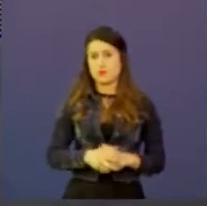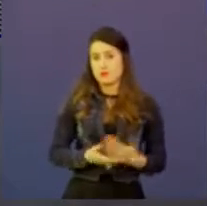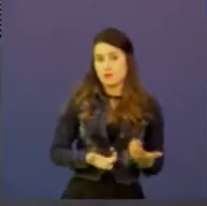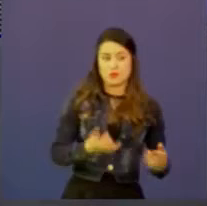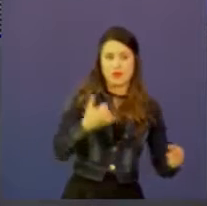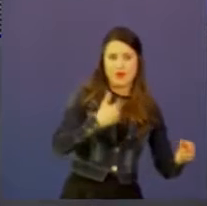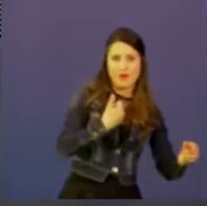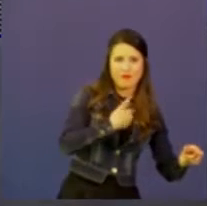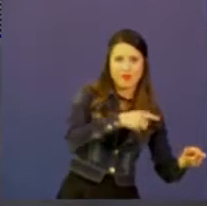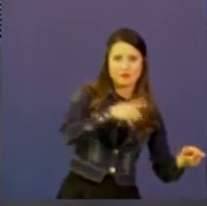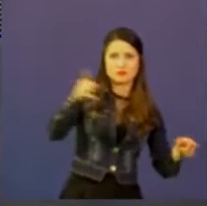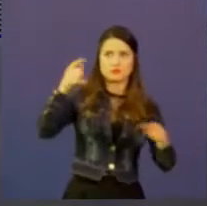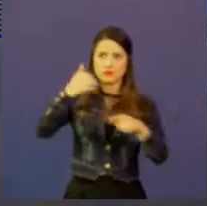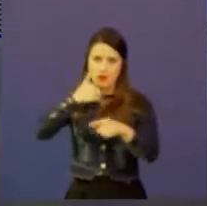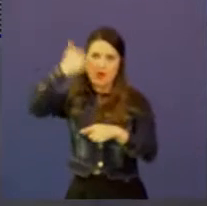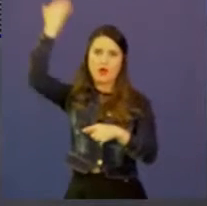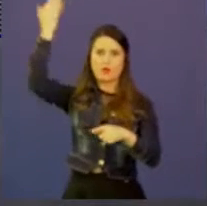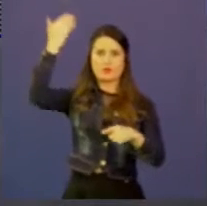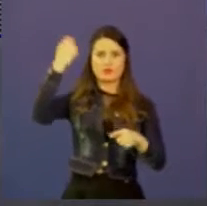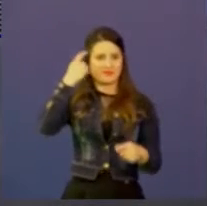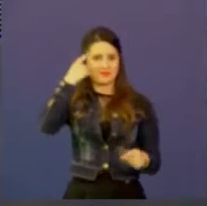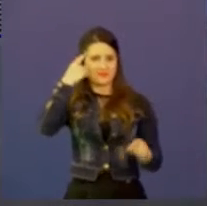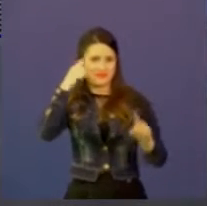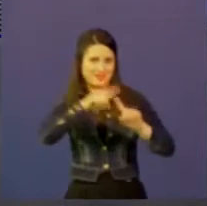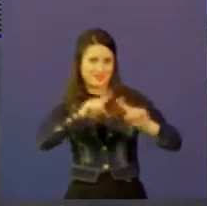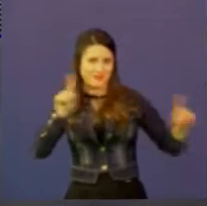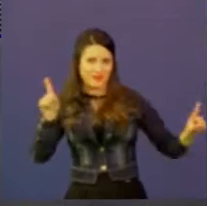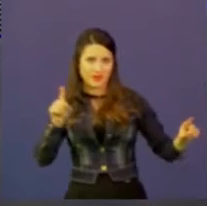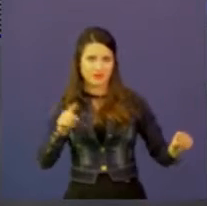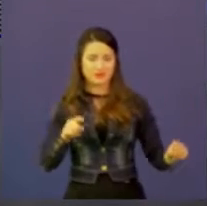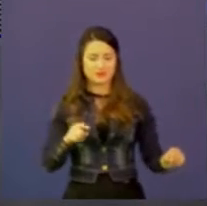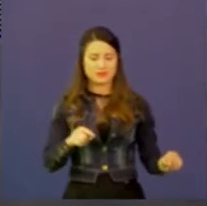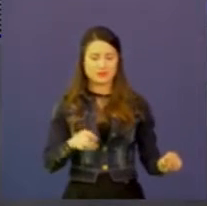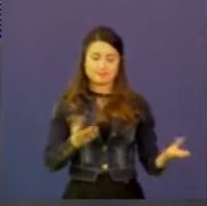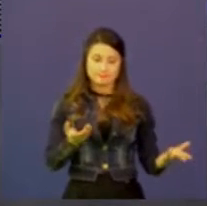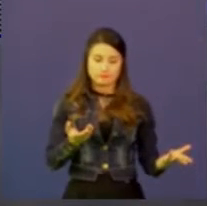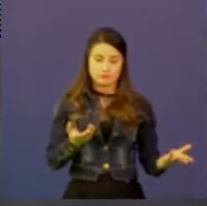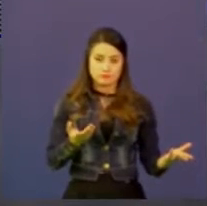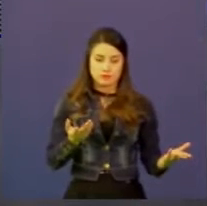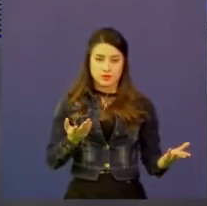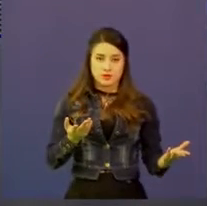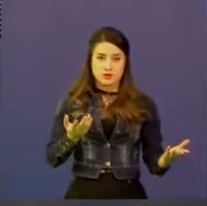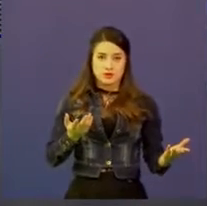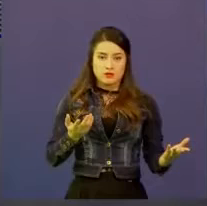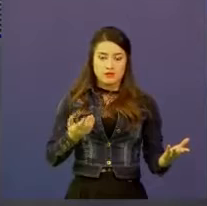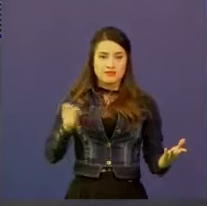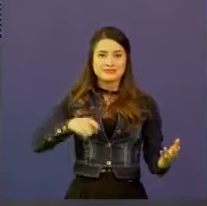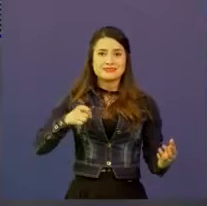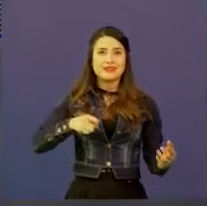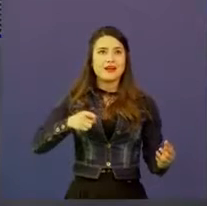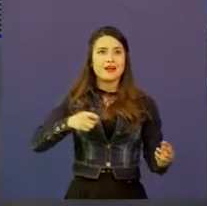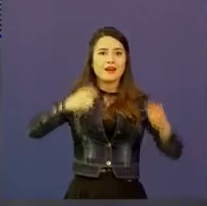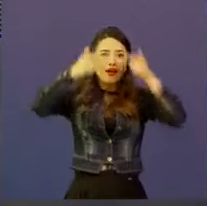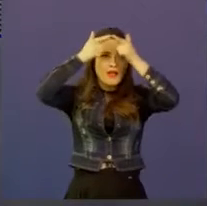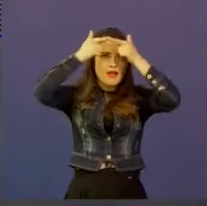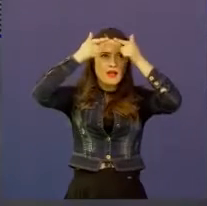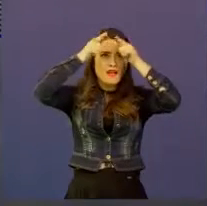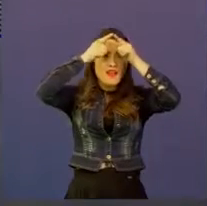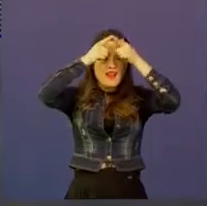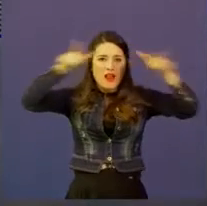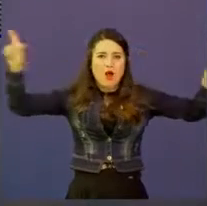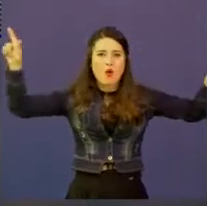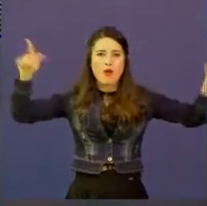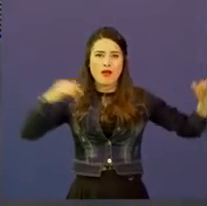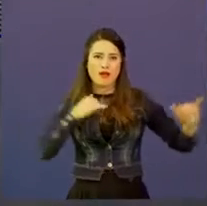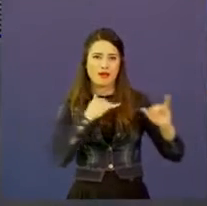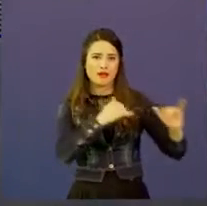adultos responsables, logremos cerrar esa brecha digital y logremos hablar el mismo idioma que los